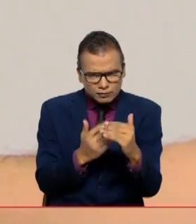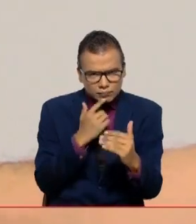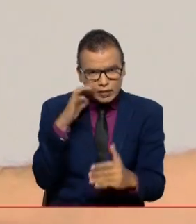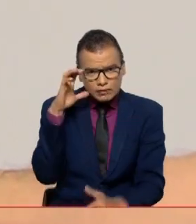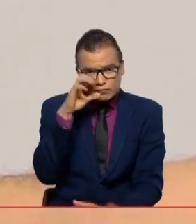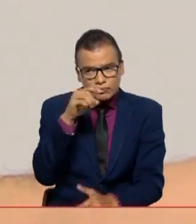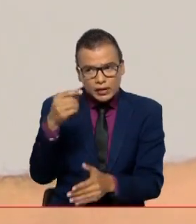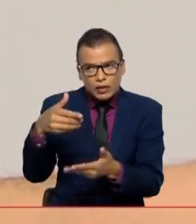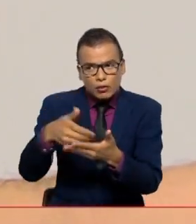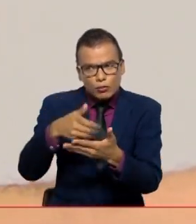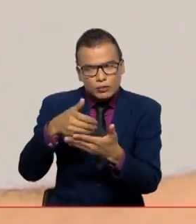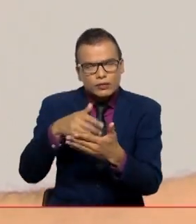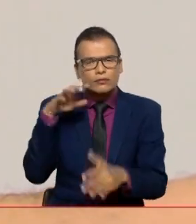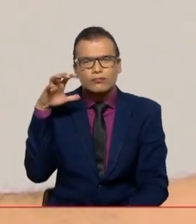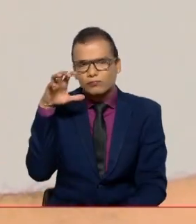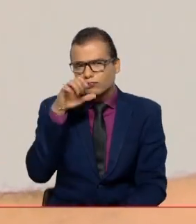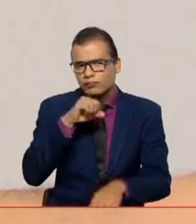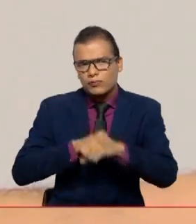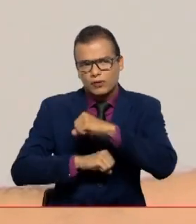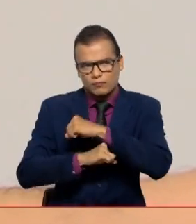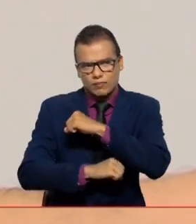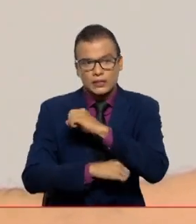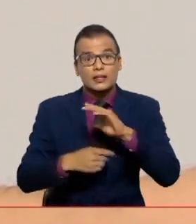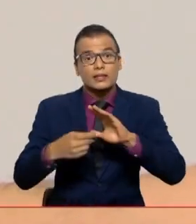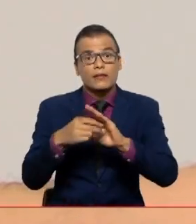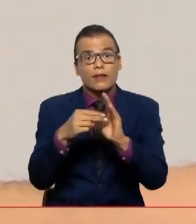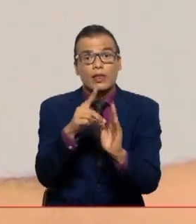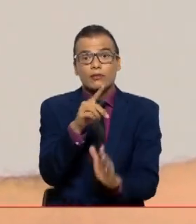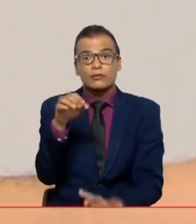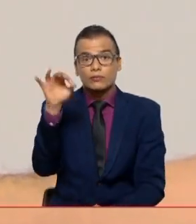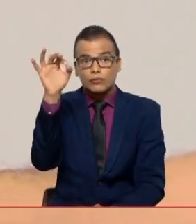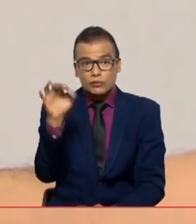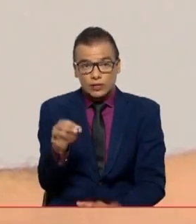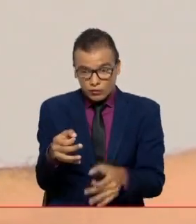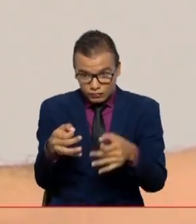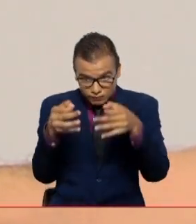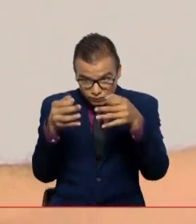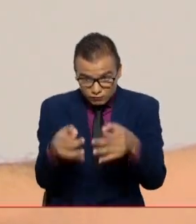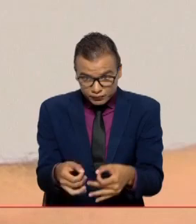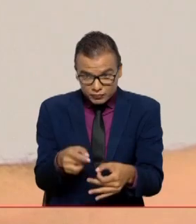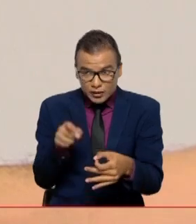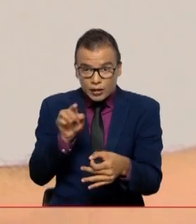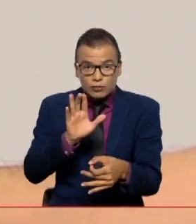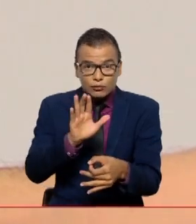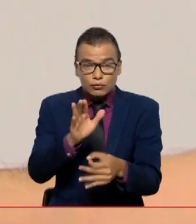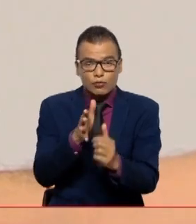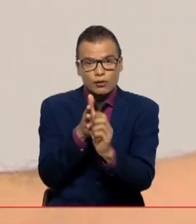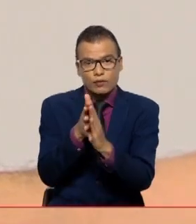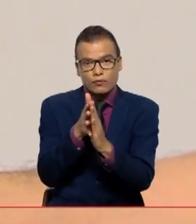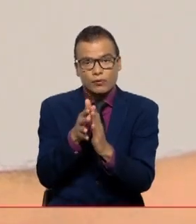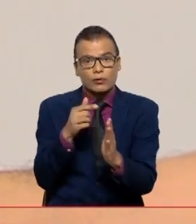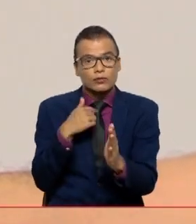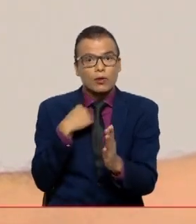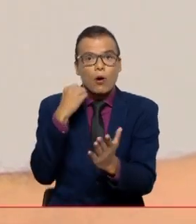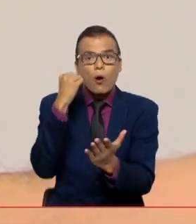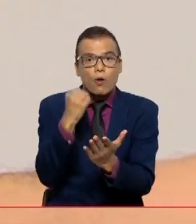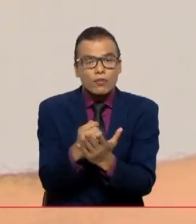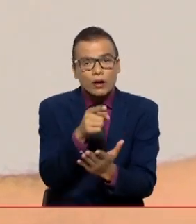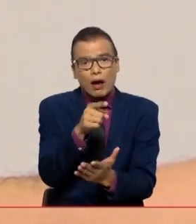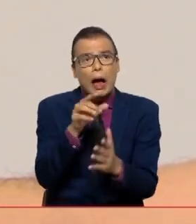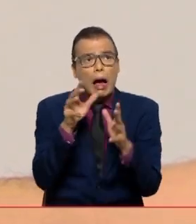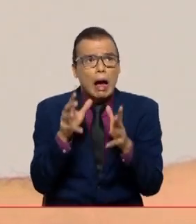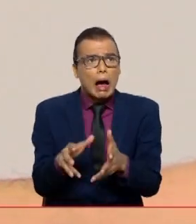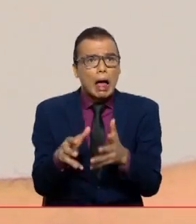es una base y que todo lo que está allí no es el 100% de la información real del contribuyente, por ende los contribuyentes no se pueden